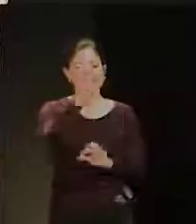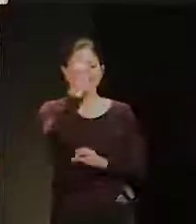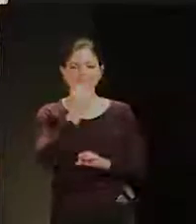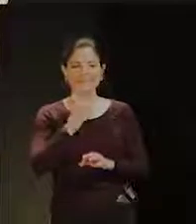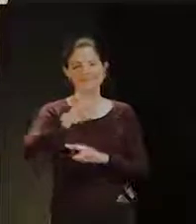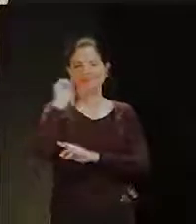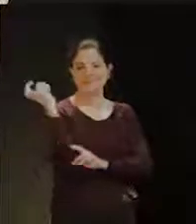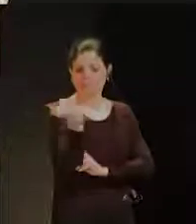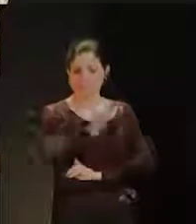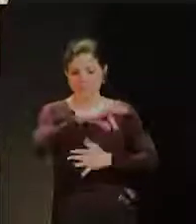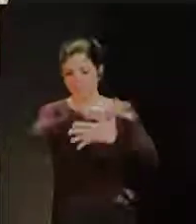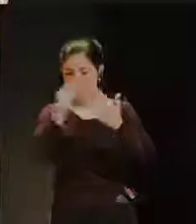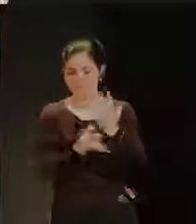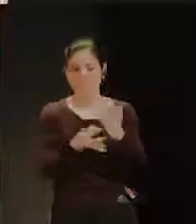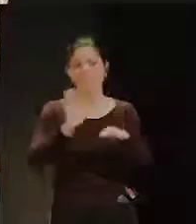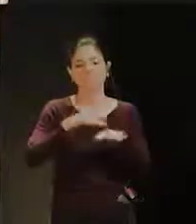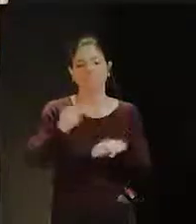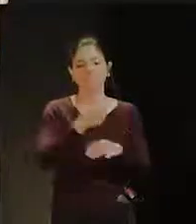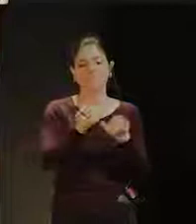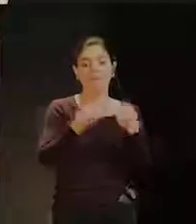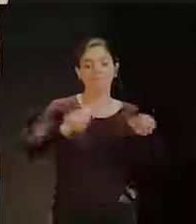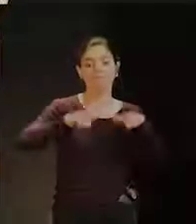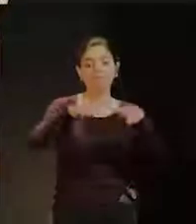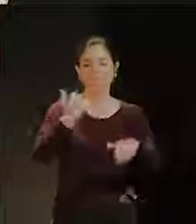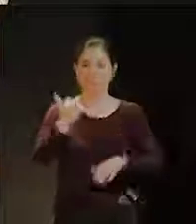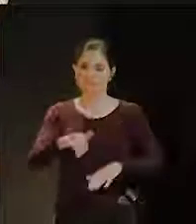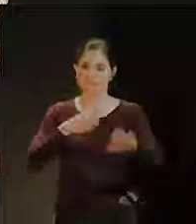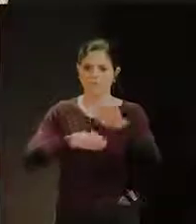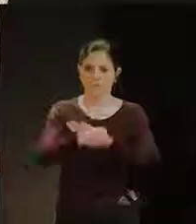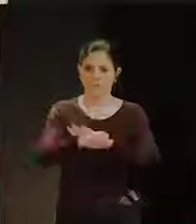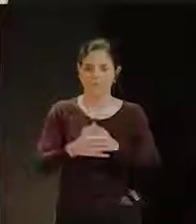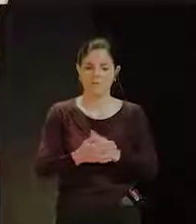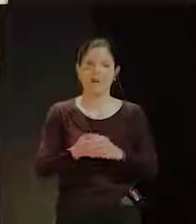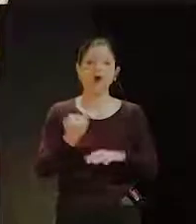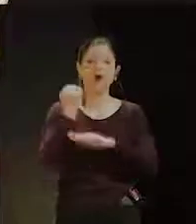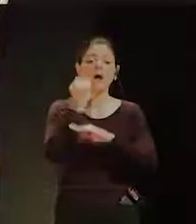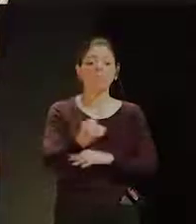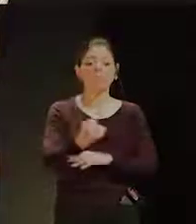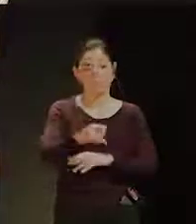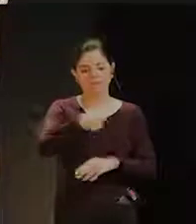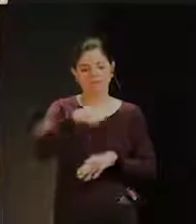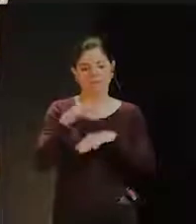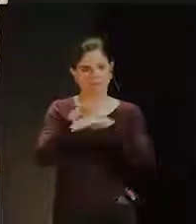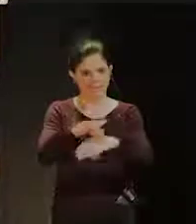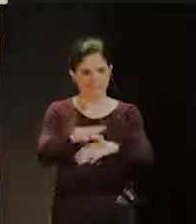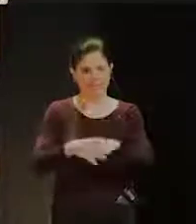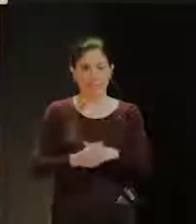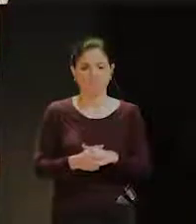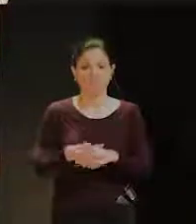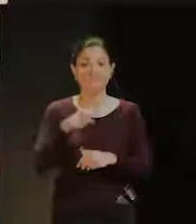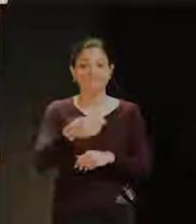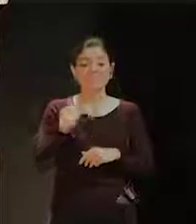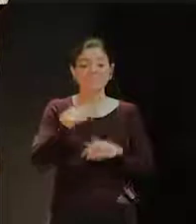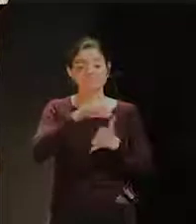aspectos pertinentes para hacer que estos eventos y salas sean accesibles, apoyado por nuestra guía.